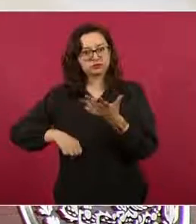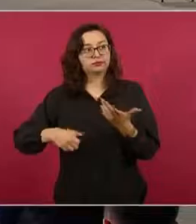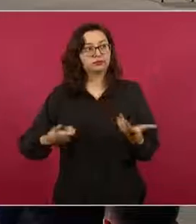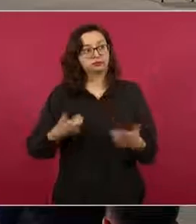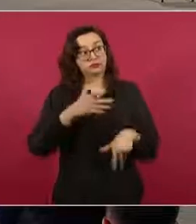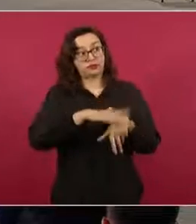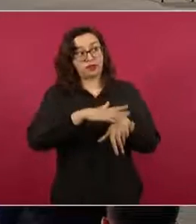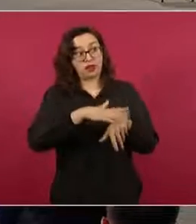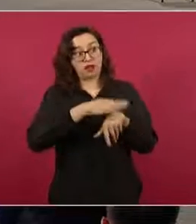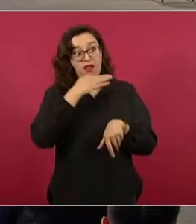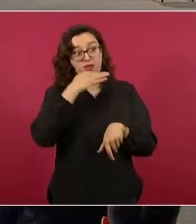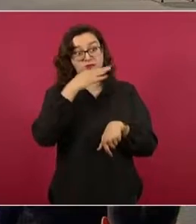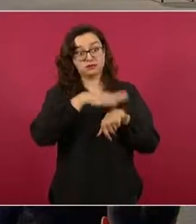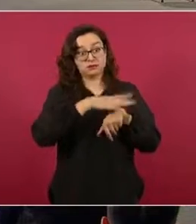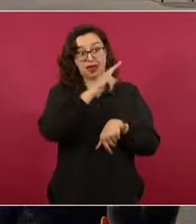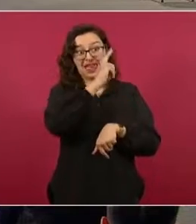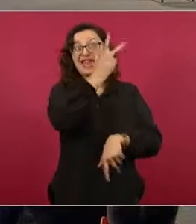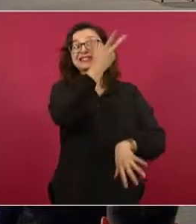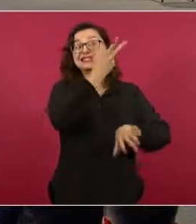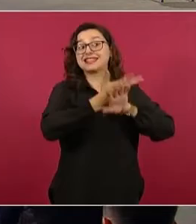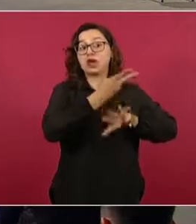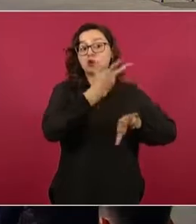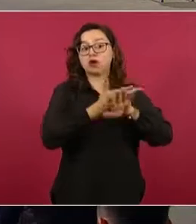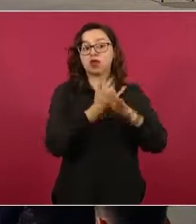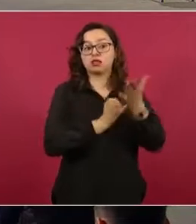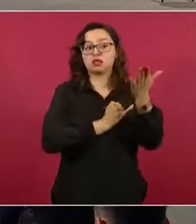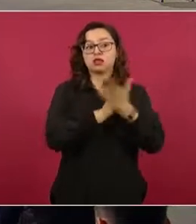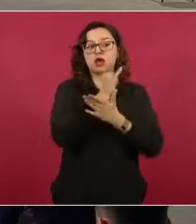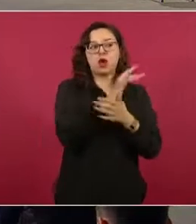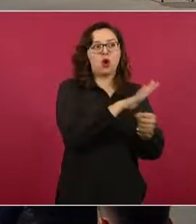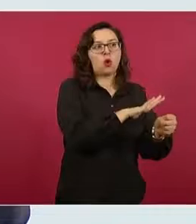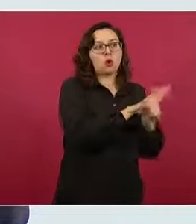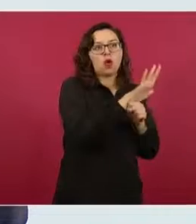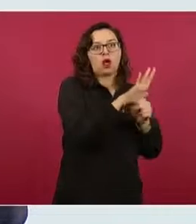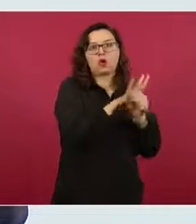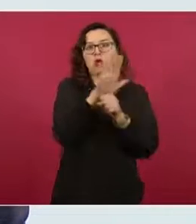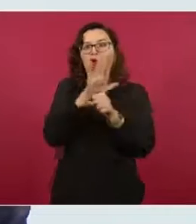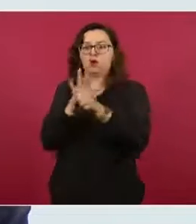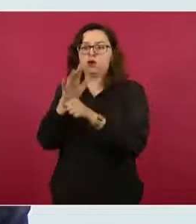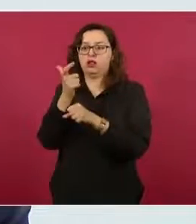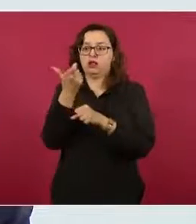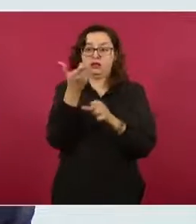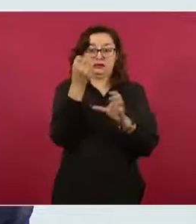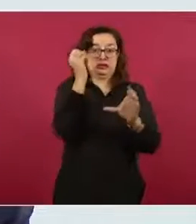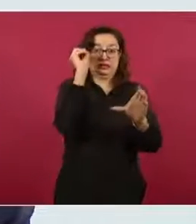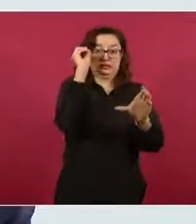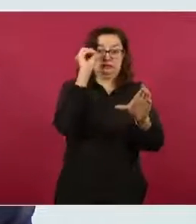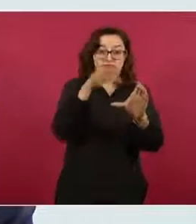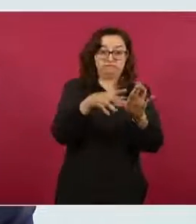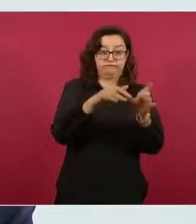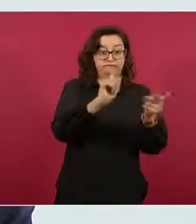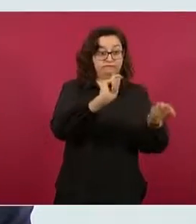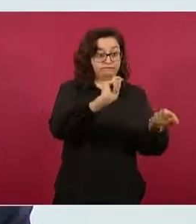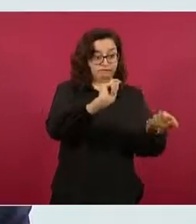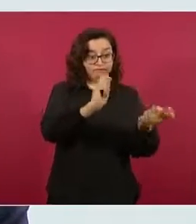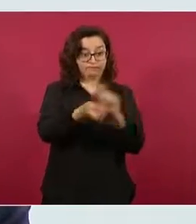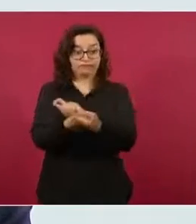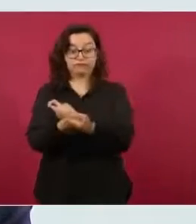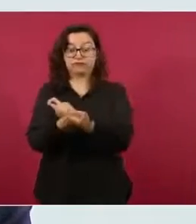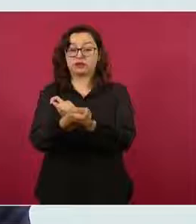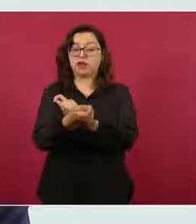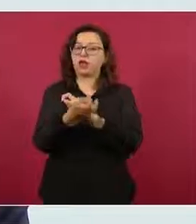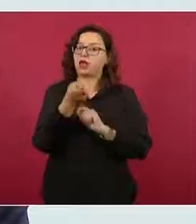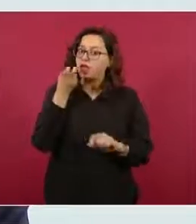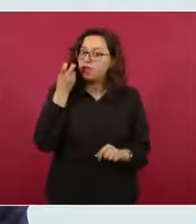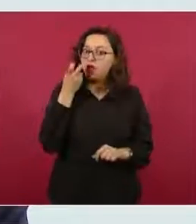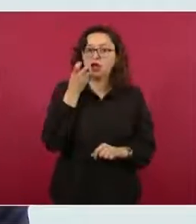que ellos determinan con la casa de cambio que utilicen, con la remesadora que utilicen,